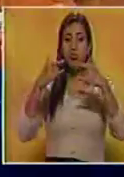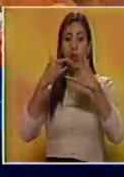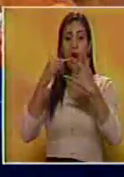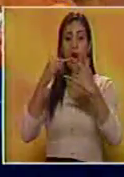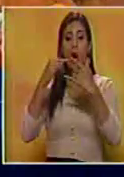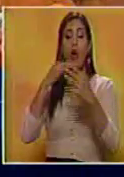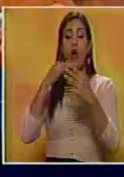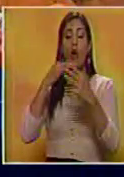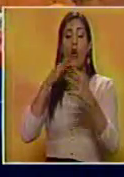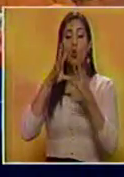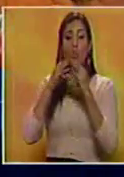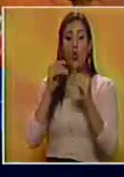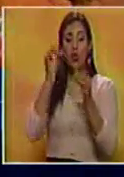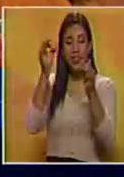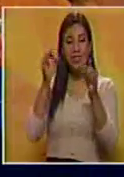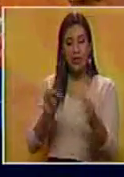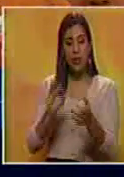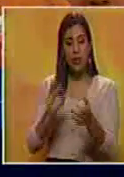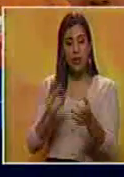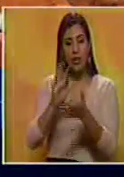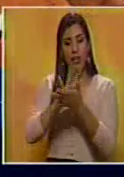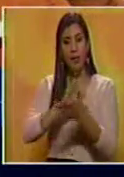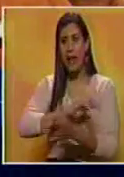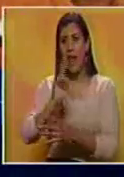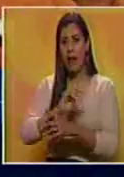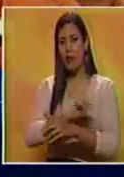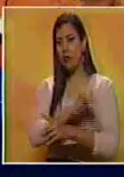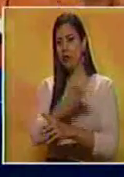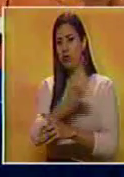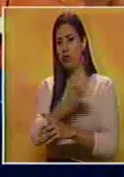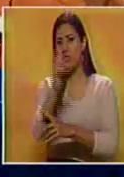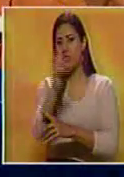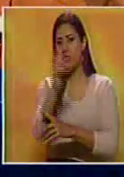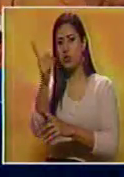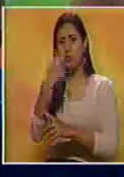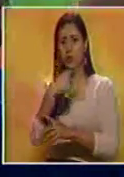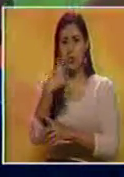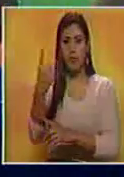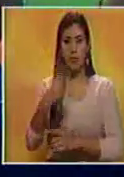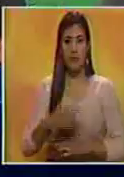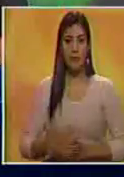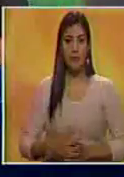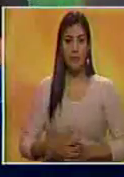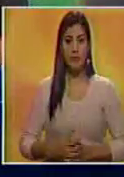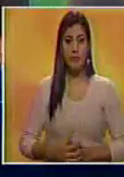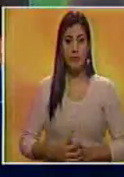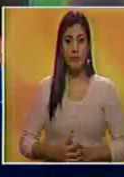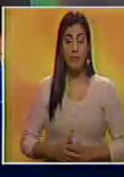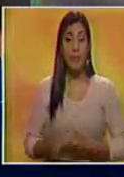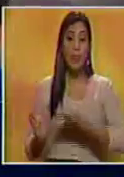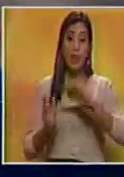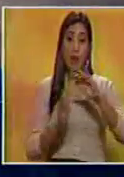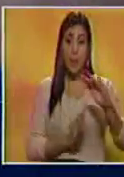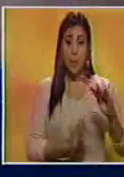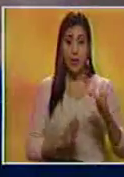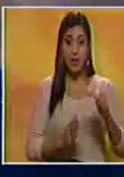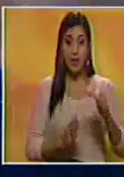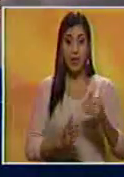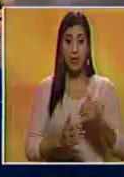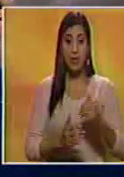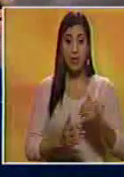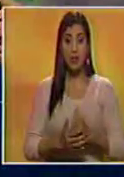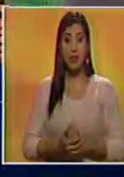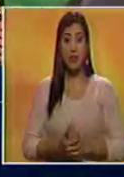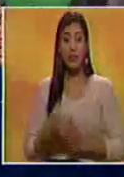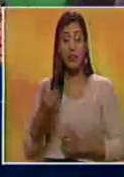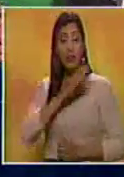de una forma segura y rápida, que es lo más importante. Por su parte,